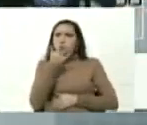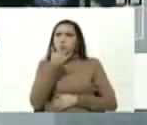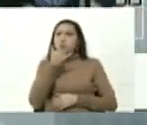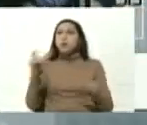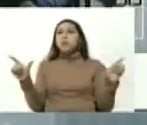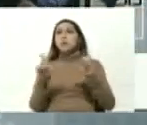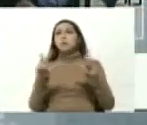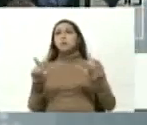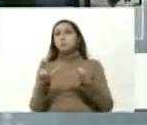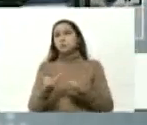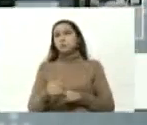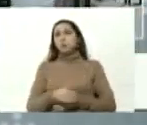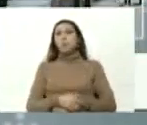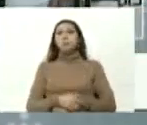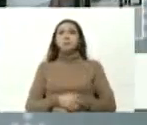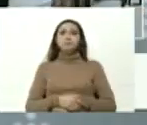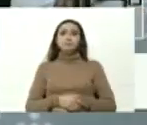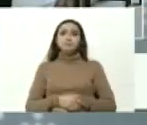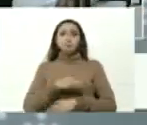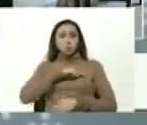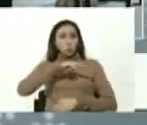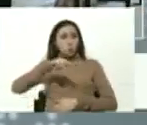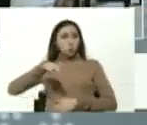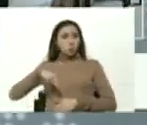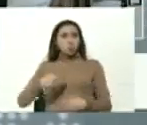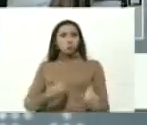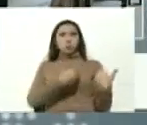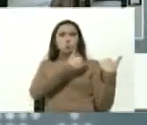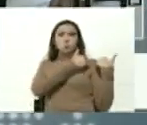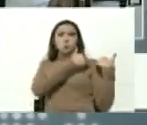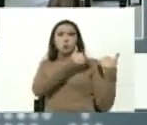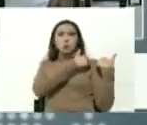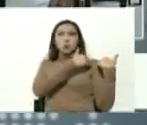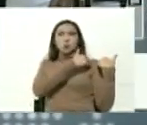televisión. Nos toca a nosotros